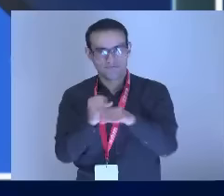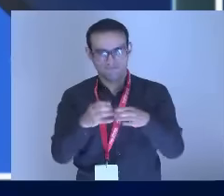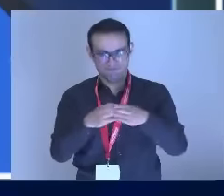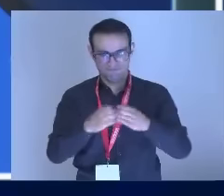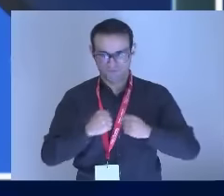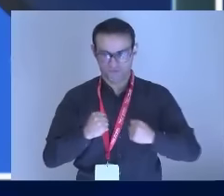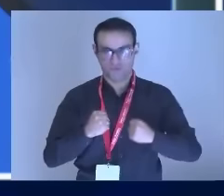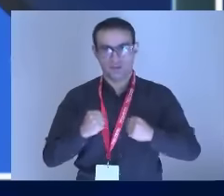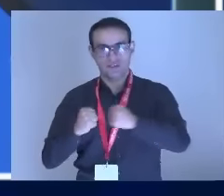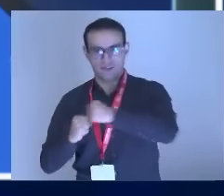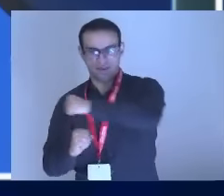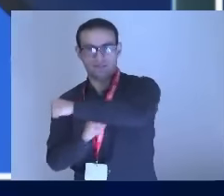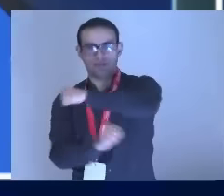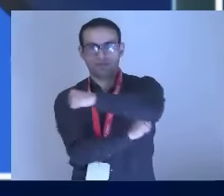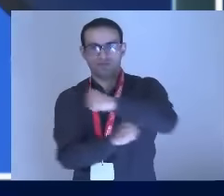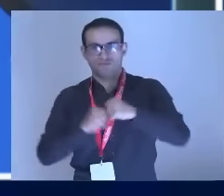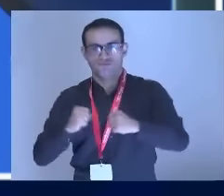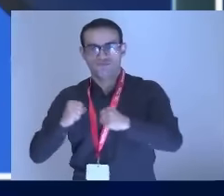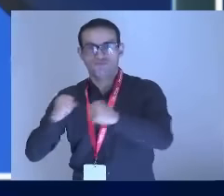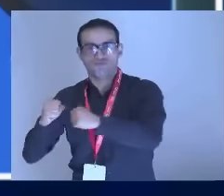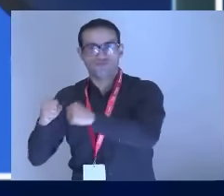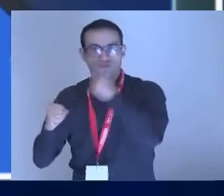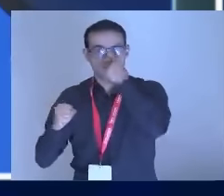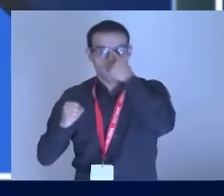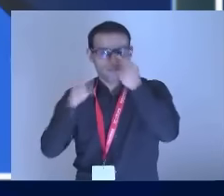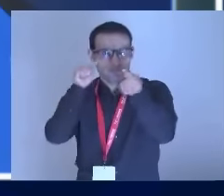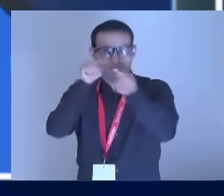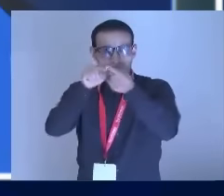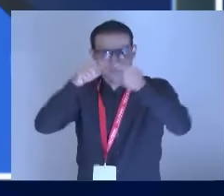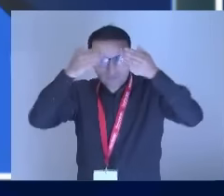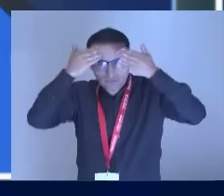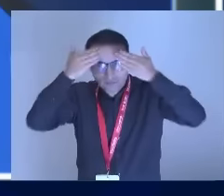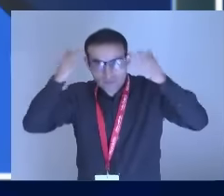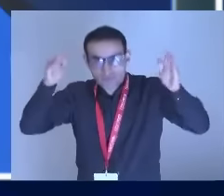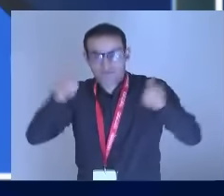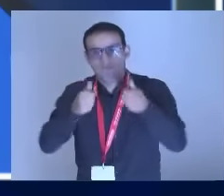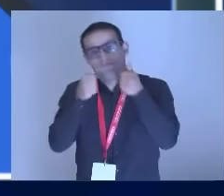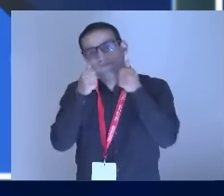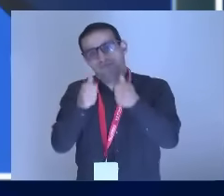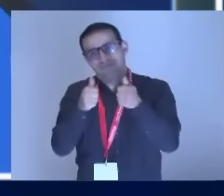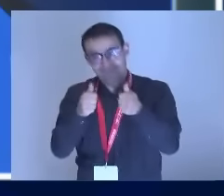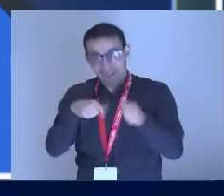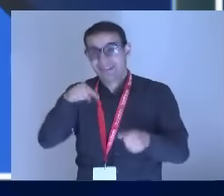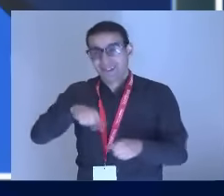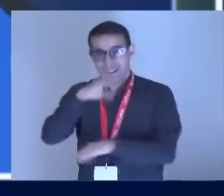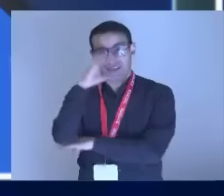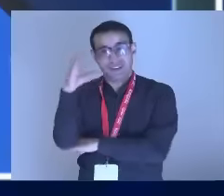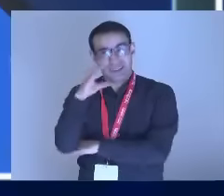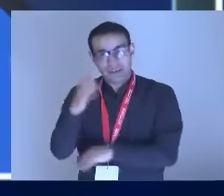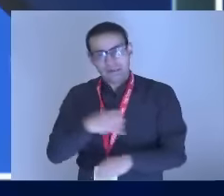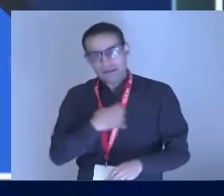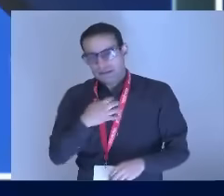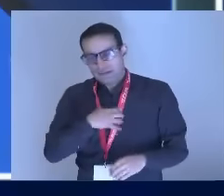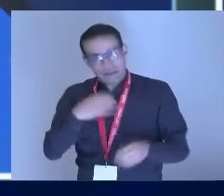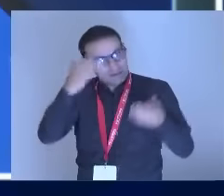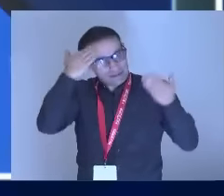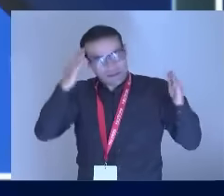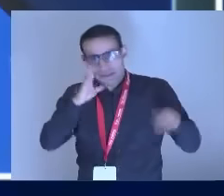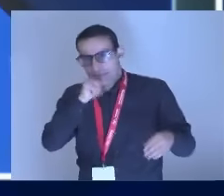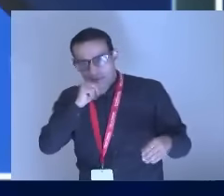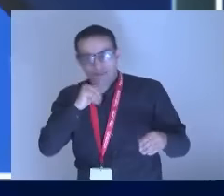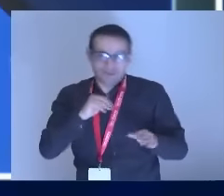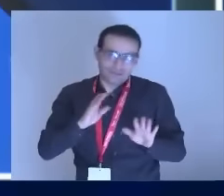fin y al cabo Los pilares de la Democracia esa que tenemos que defender tanto en Colombia las personas pueden